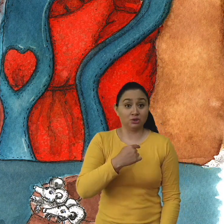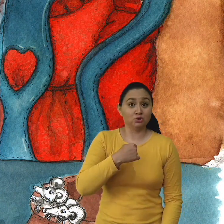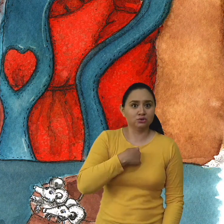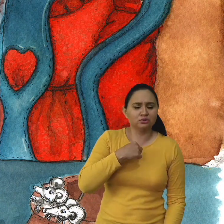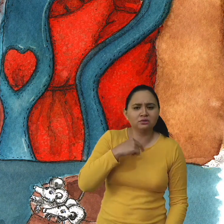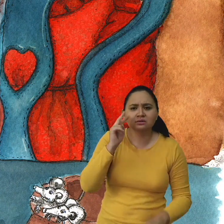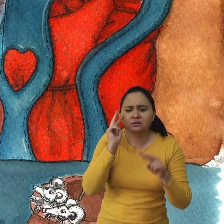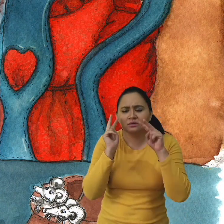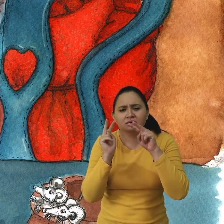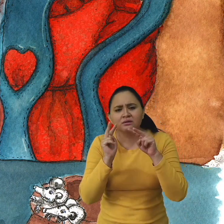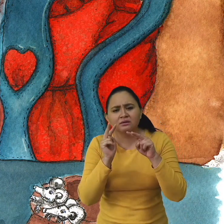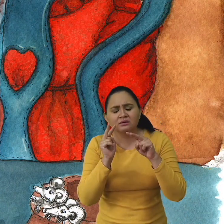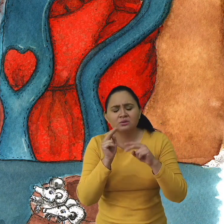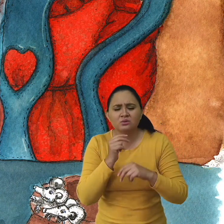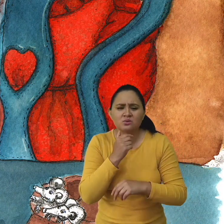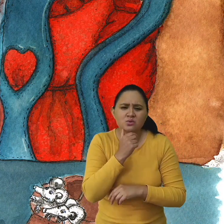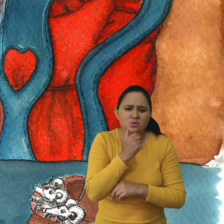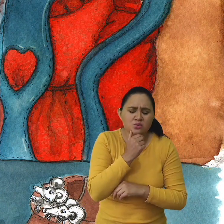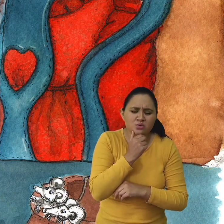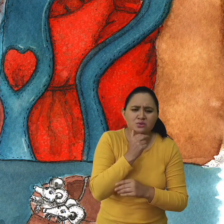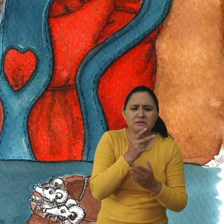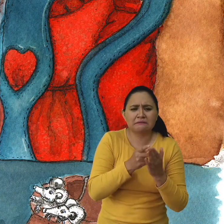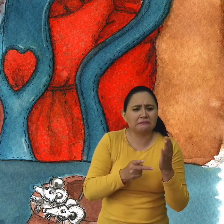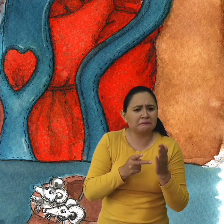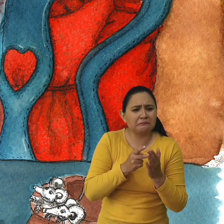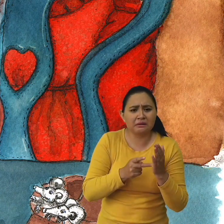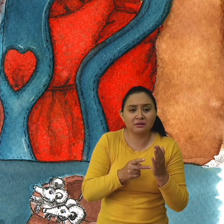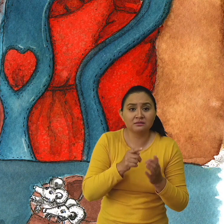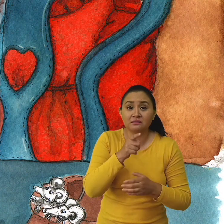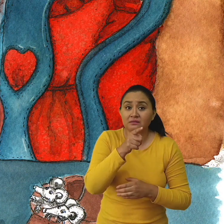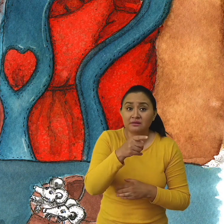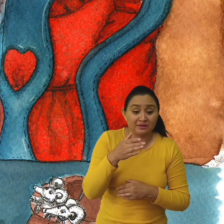cada vez más triste y aletargada.